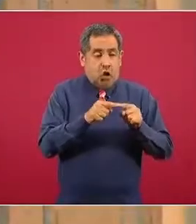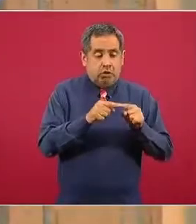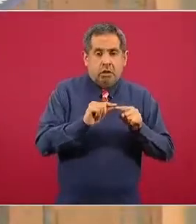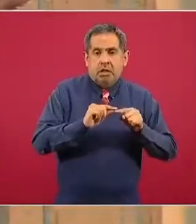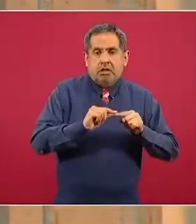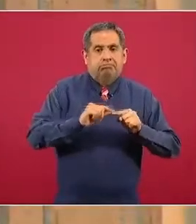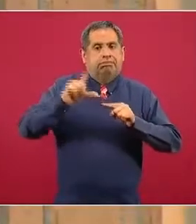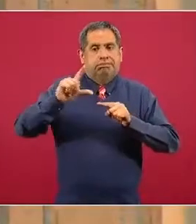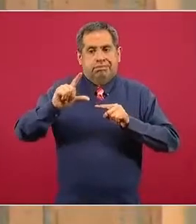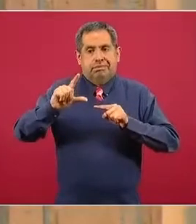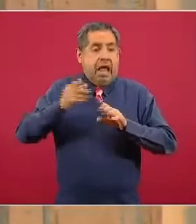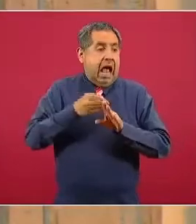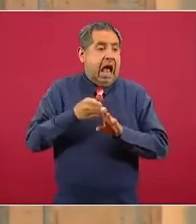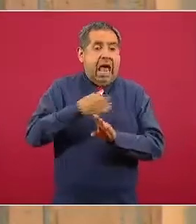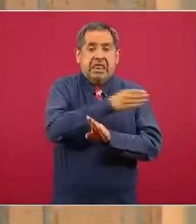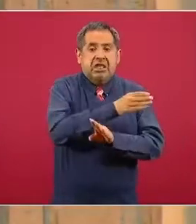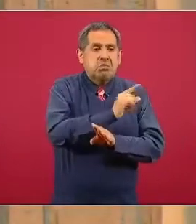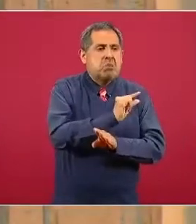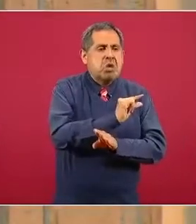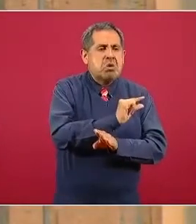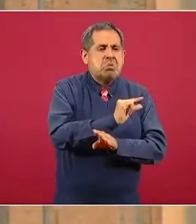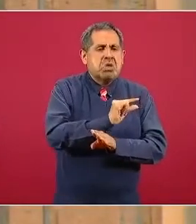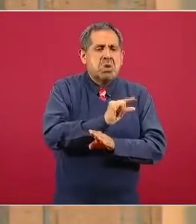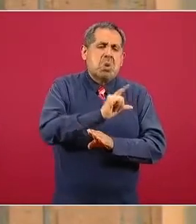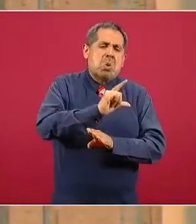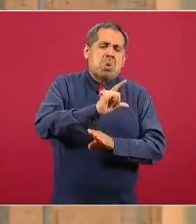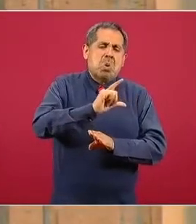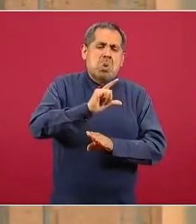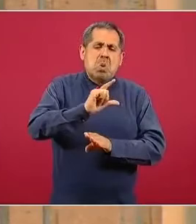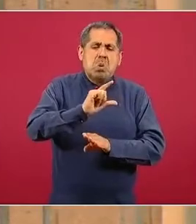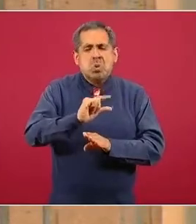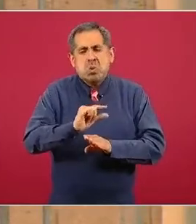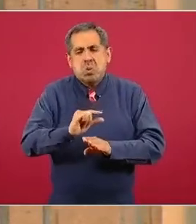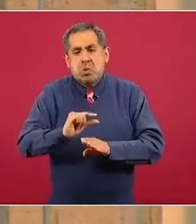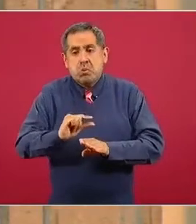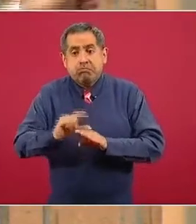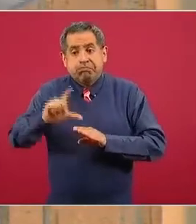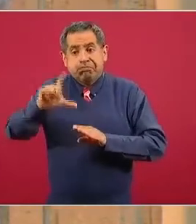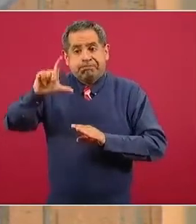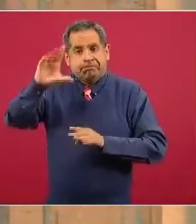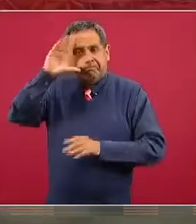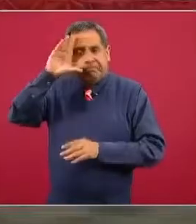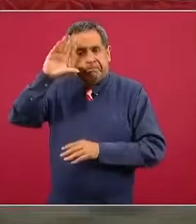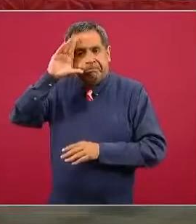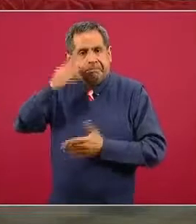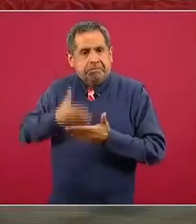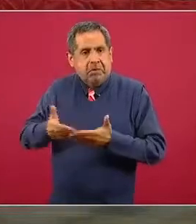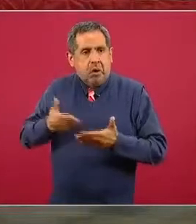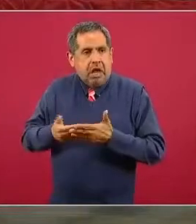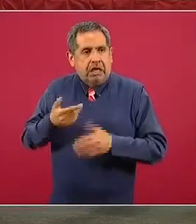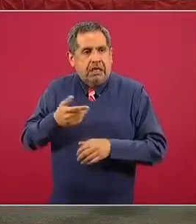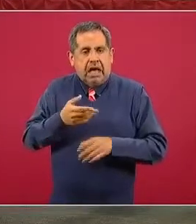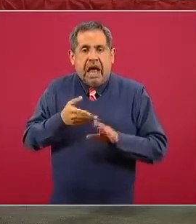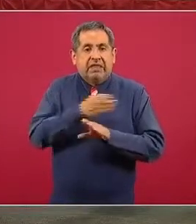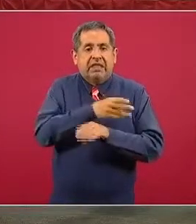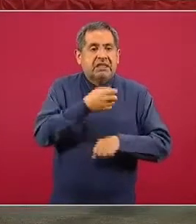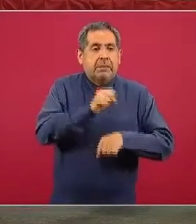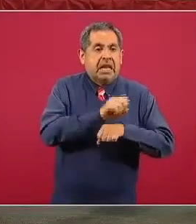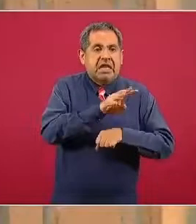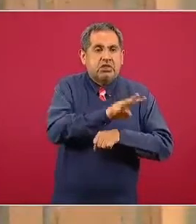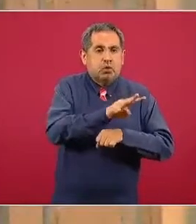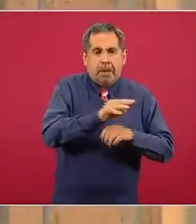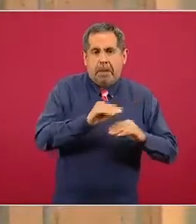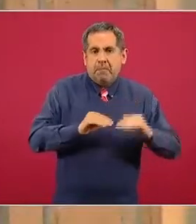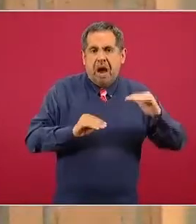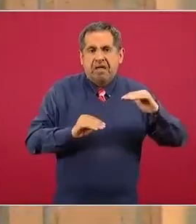ha superado lo que hemos visto en semanas previas, o en la semana 19, que fue cuando tuvieron el mayor incremento. Entonces esto es lógicamente algo